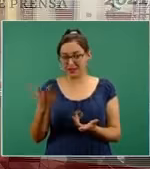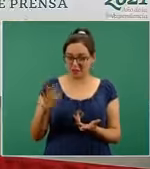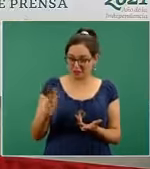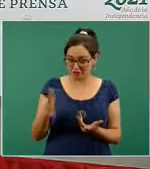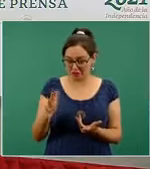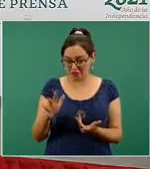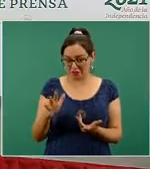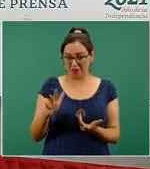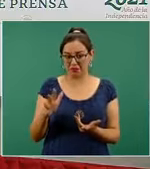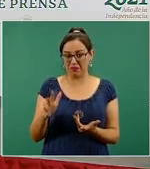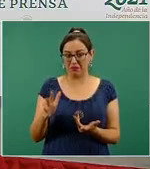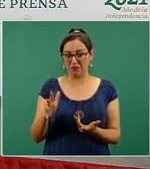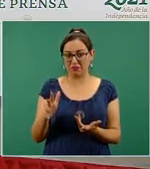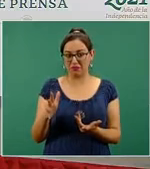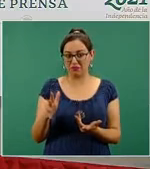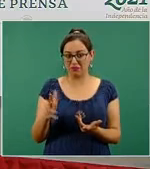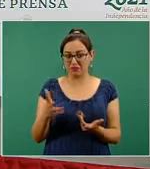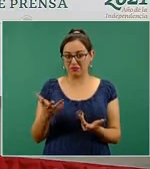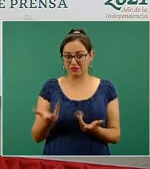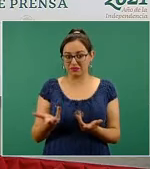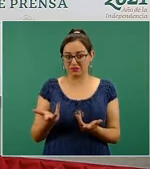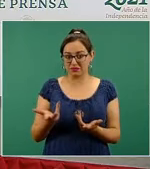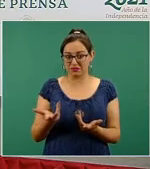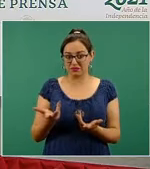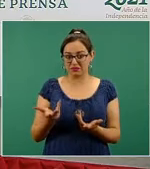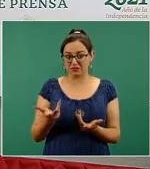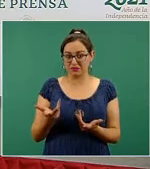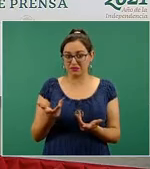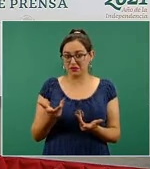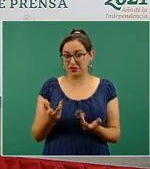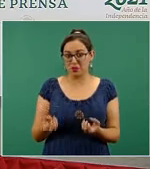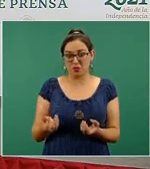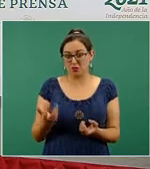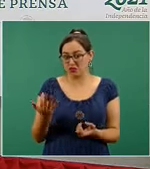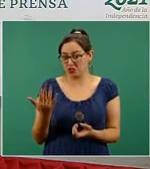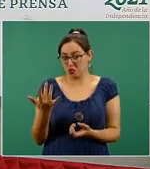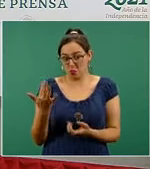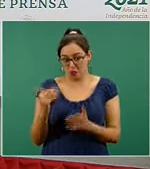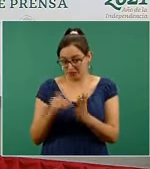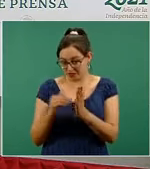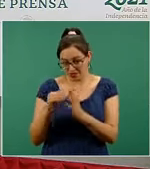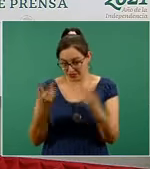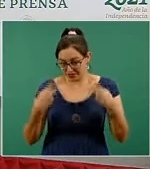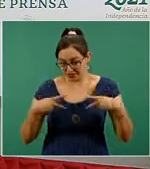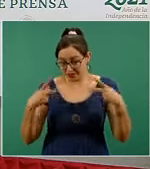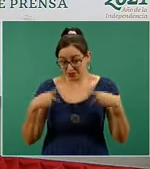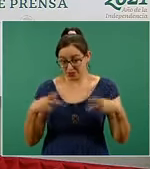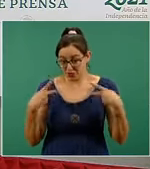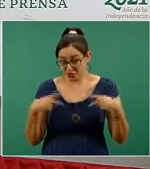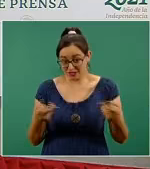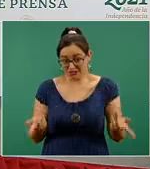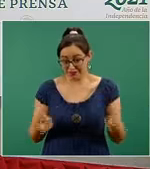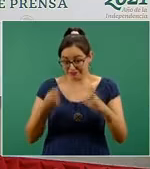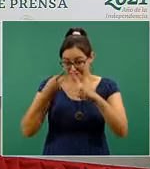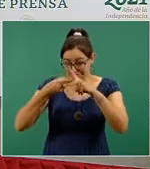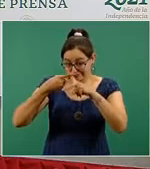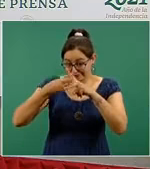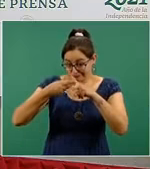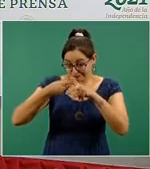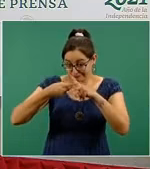y de los 38, 40, estamos hablando de alrededor de 50 millones de mexicanos que tendrían esta